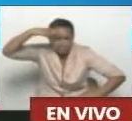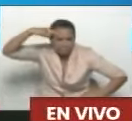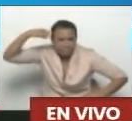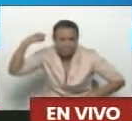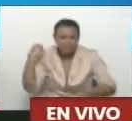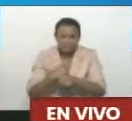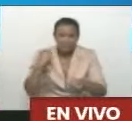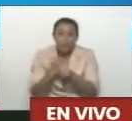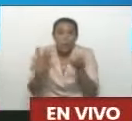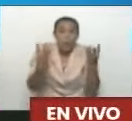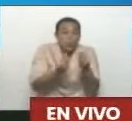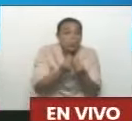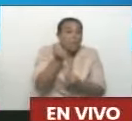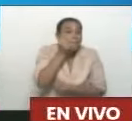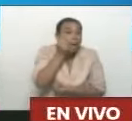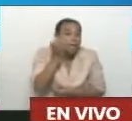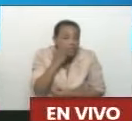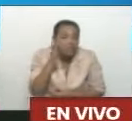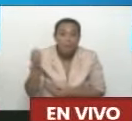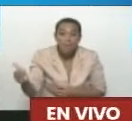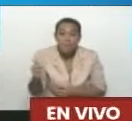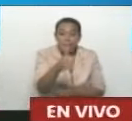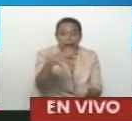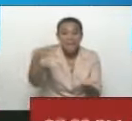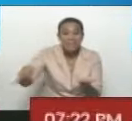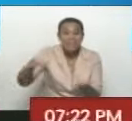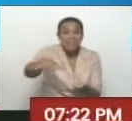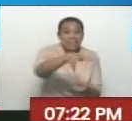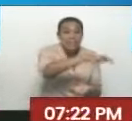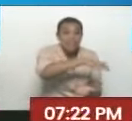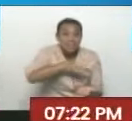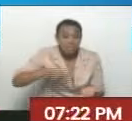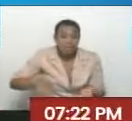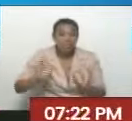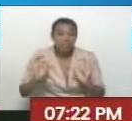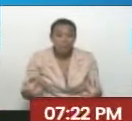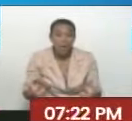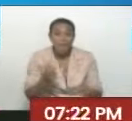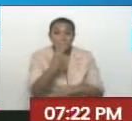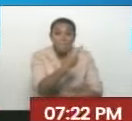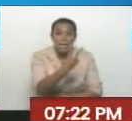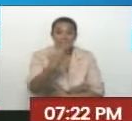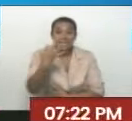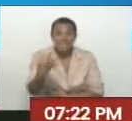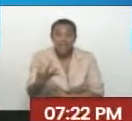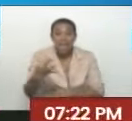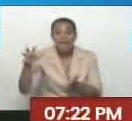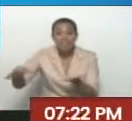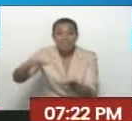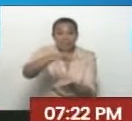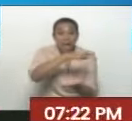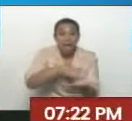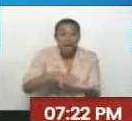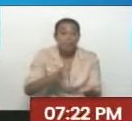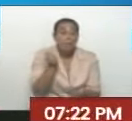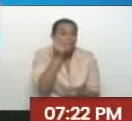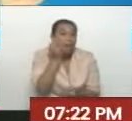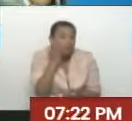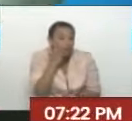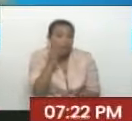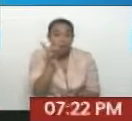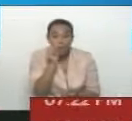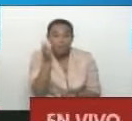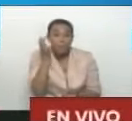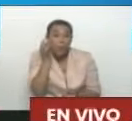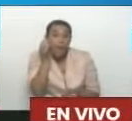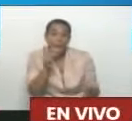Con las madrinas y los padrinos que he nombrado estado por estado. En los 23 estados del país les nombré su madrina, su padrino,